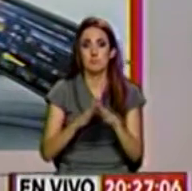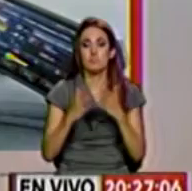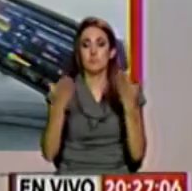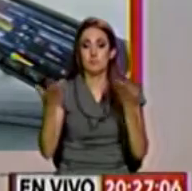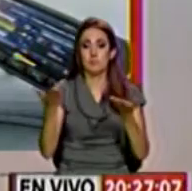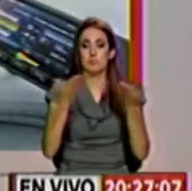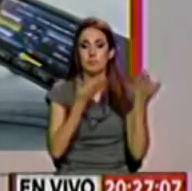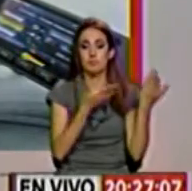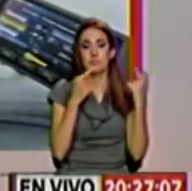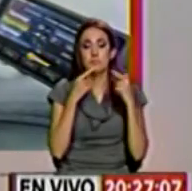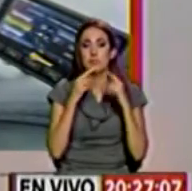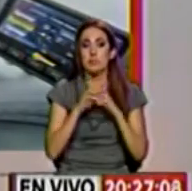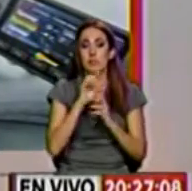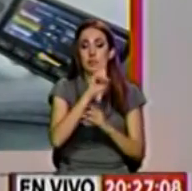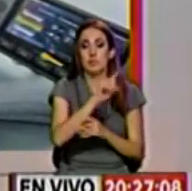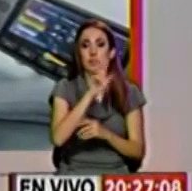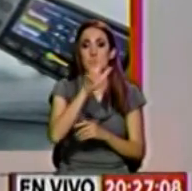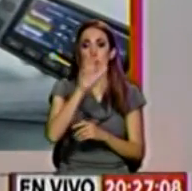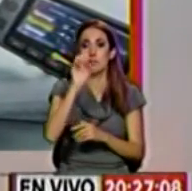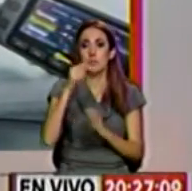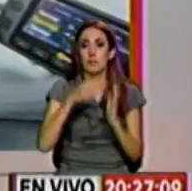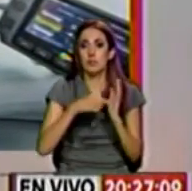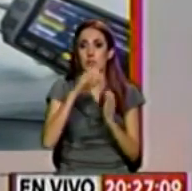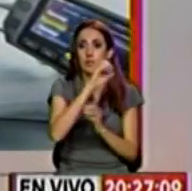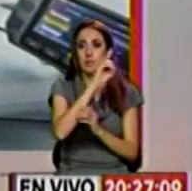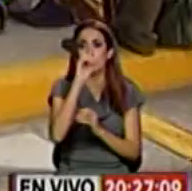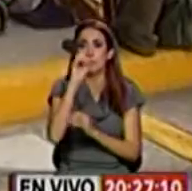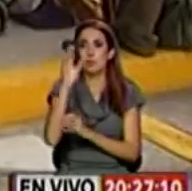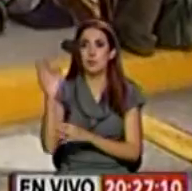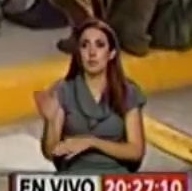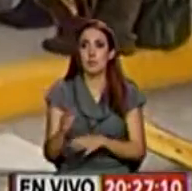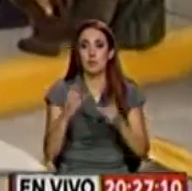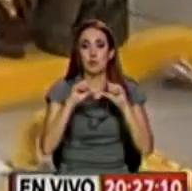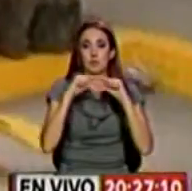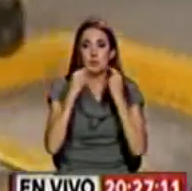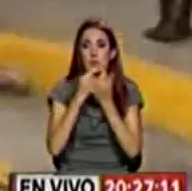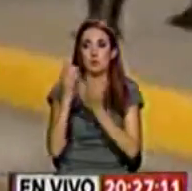de Tránsito, existen 130.000 unidades de transporte en el Ecuador. Valeria Villarroel, Telediario.